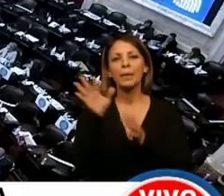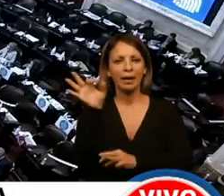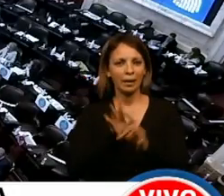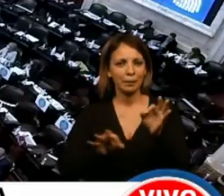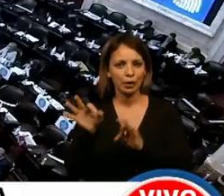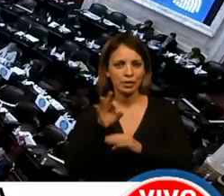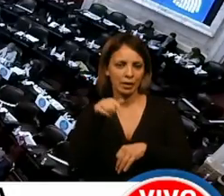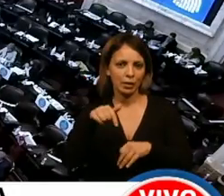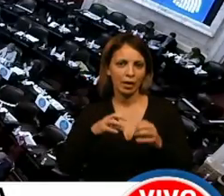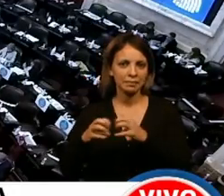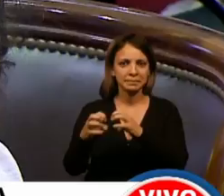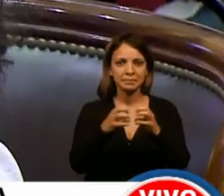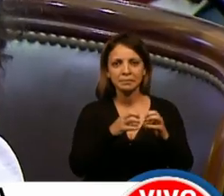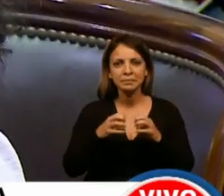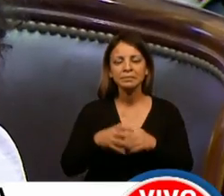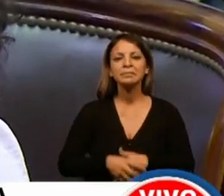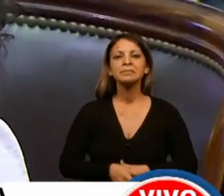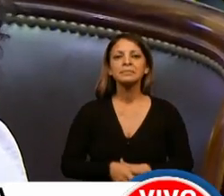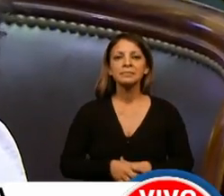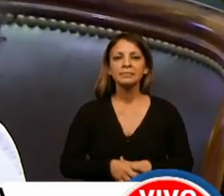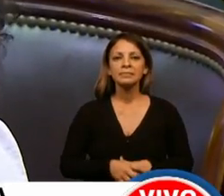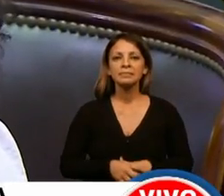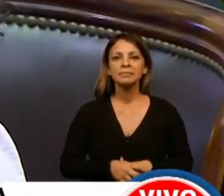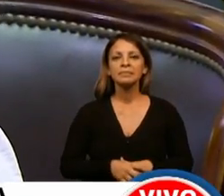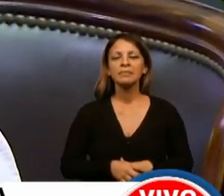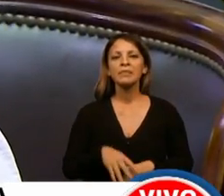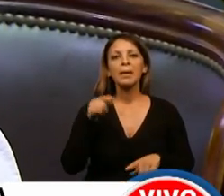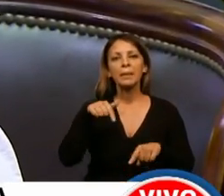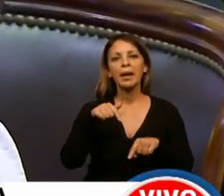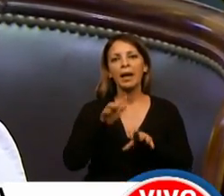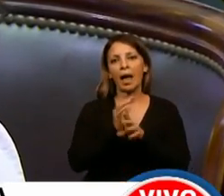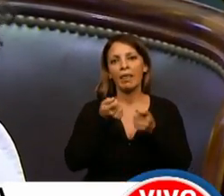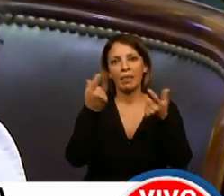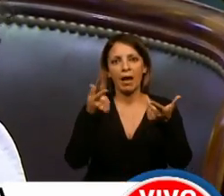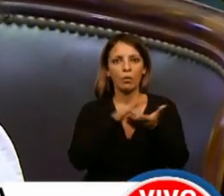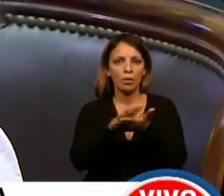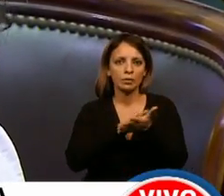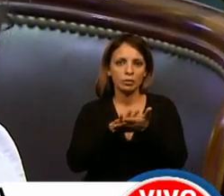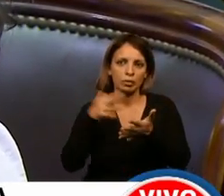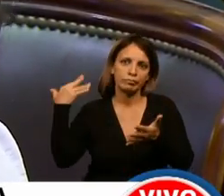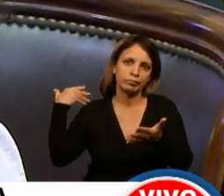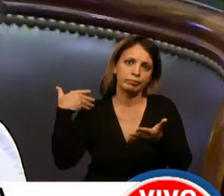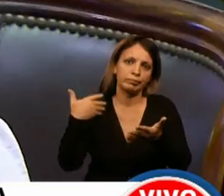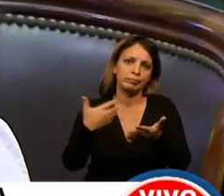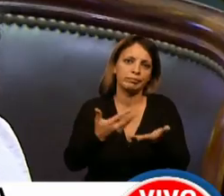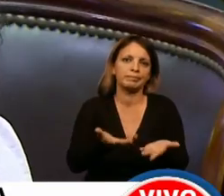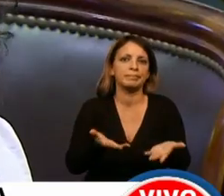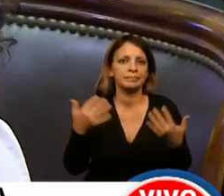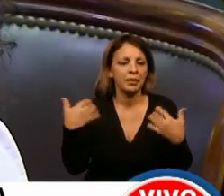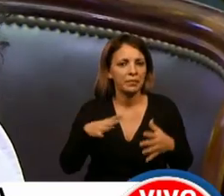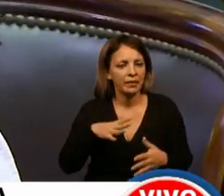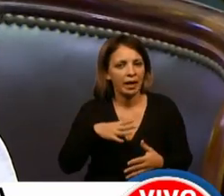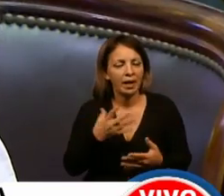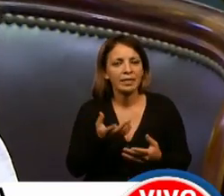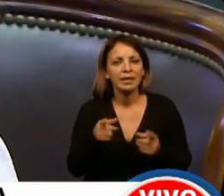en debate que viene hacer una reparación histórica como se dijo en este recinto y